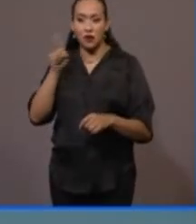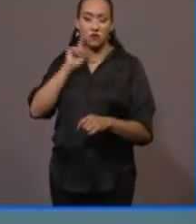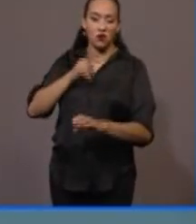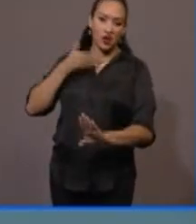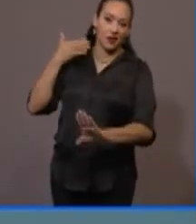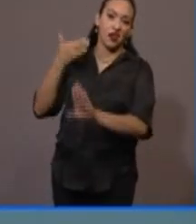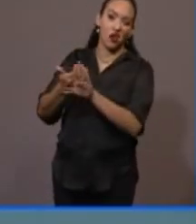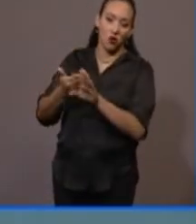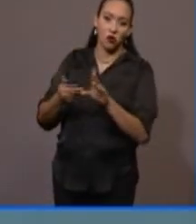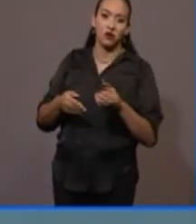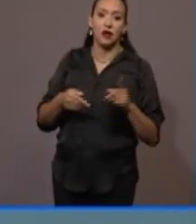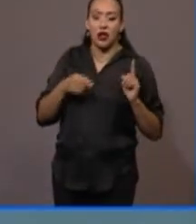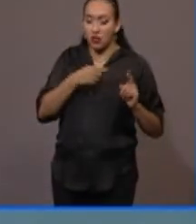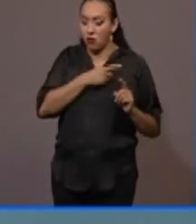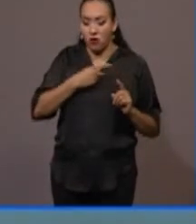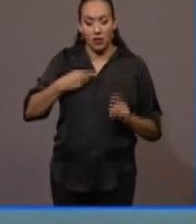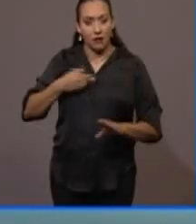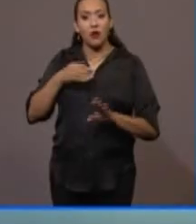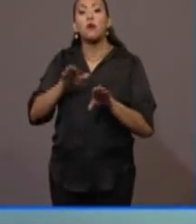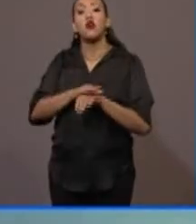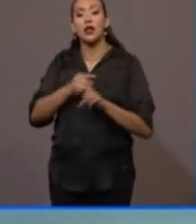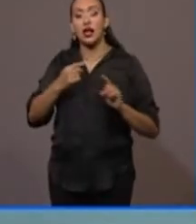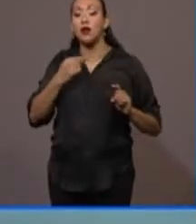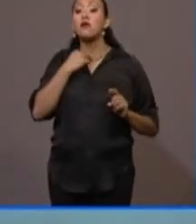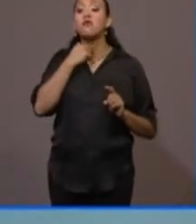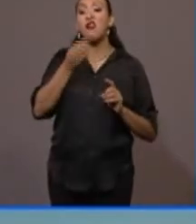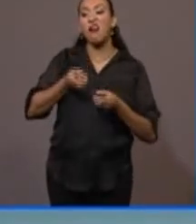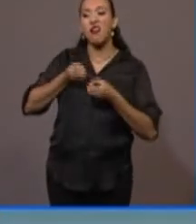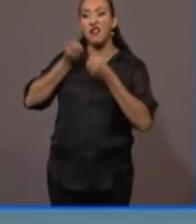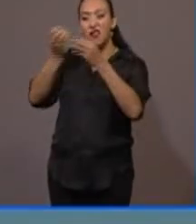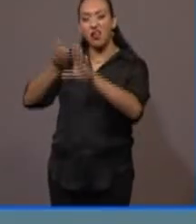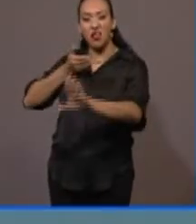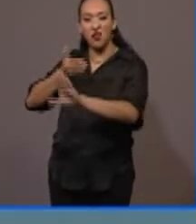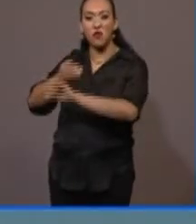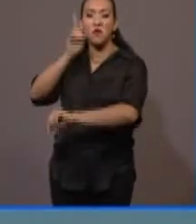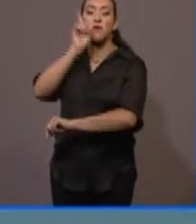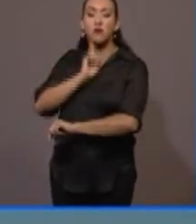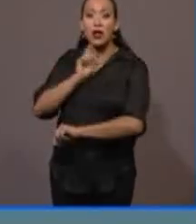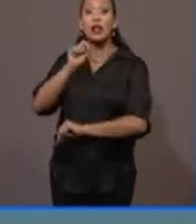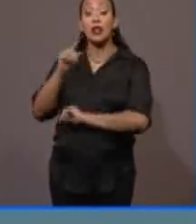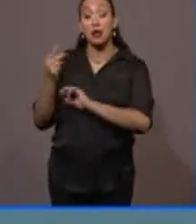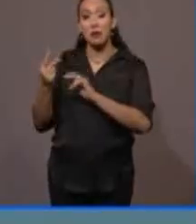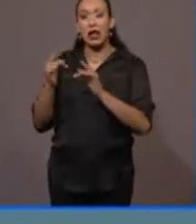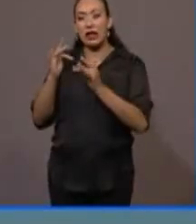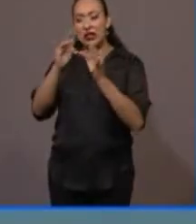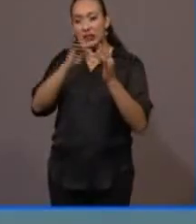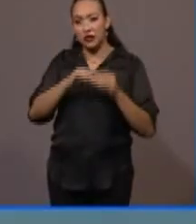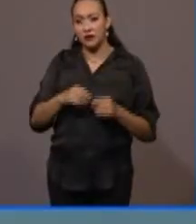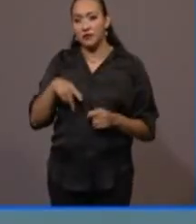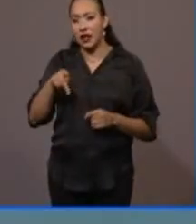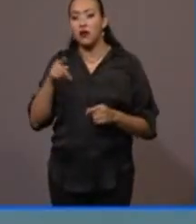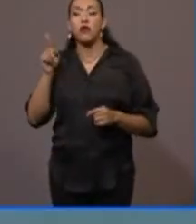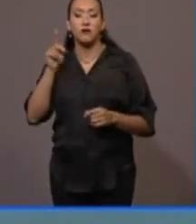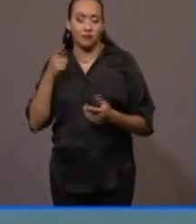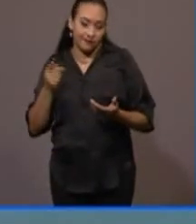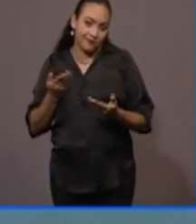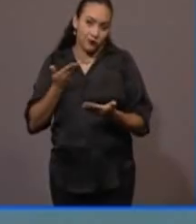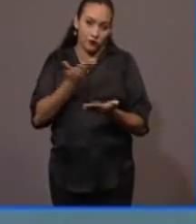las modalidades simbólica, verbal y digital, atribuida a la parte actora, lo que no fue controvertido de forma